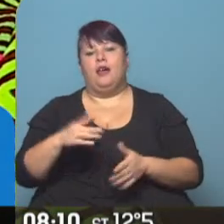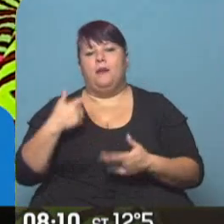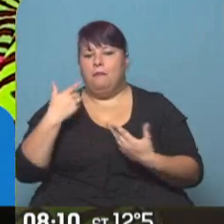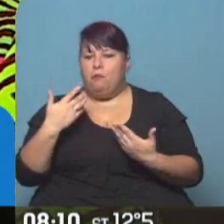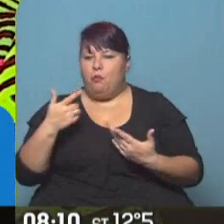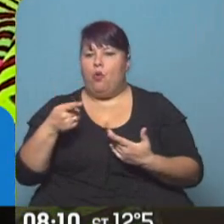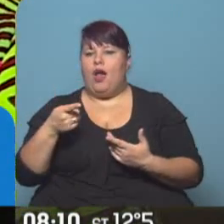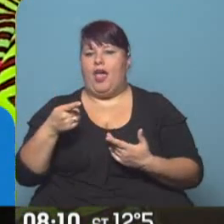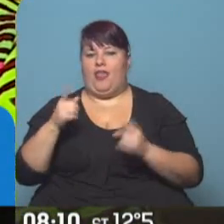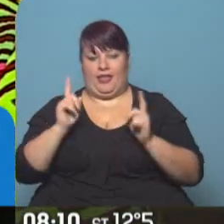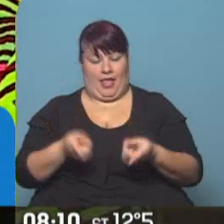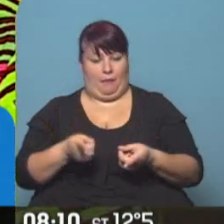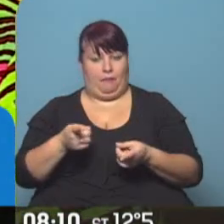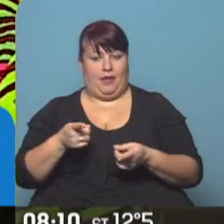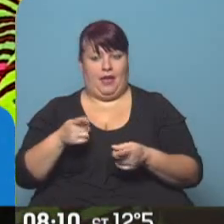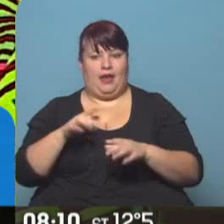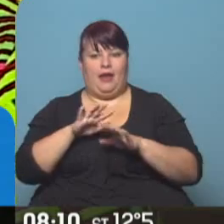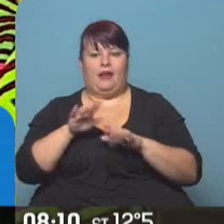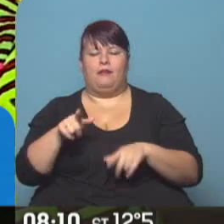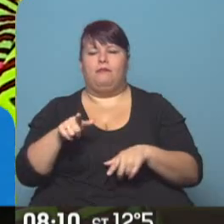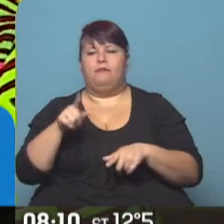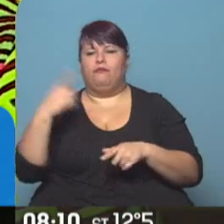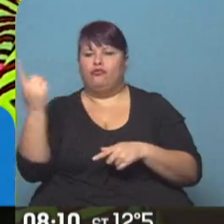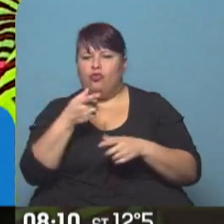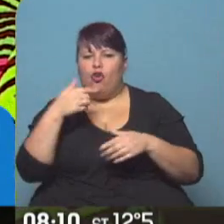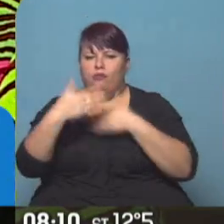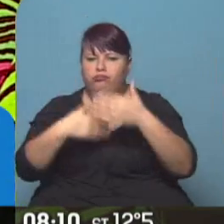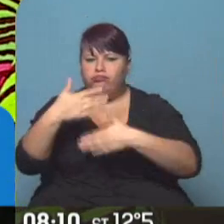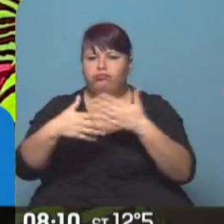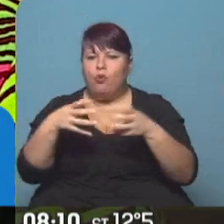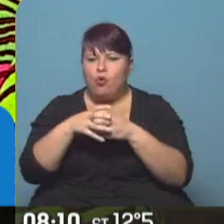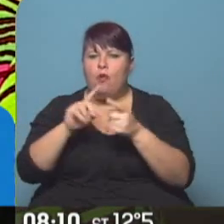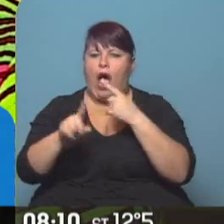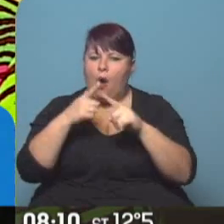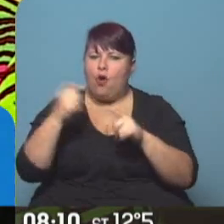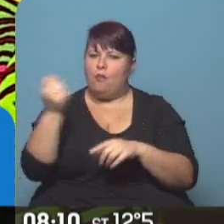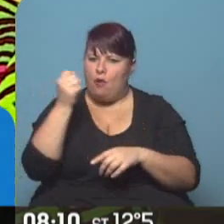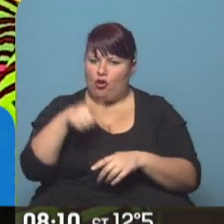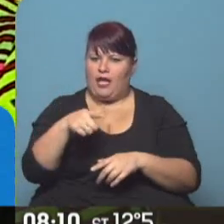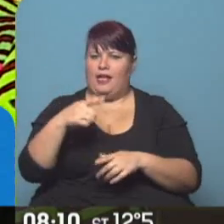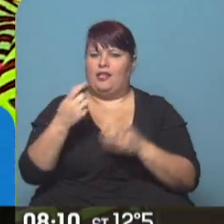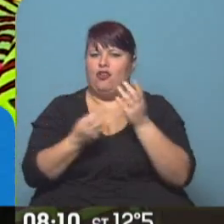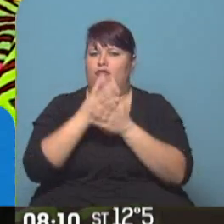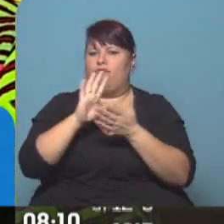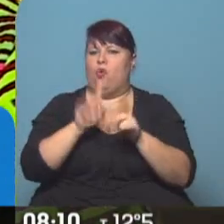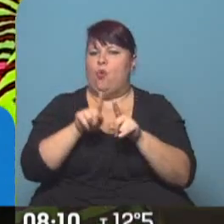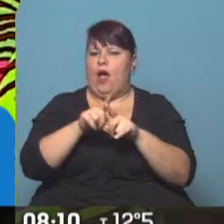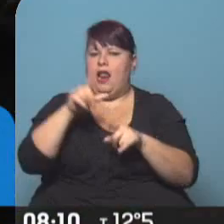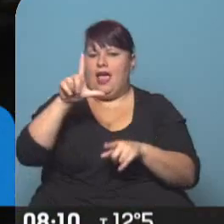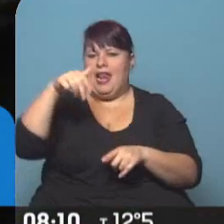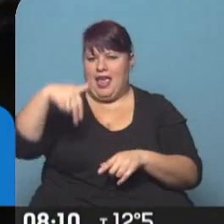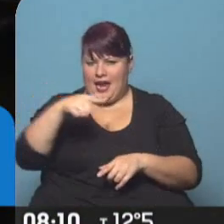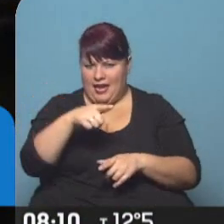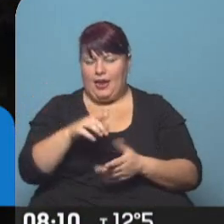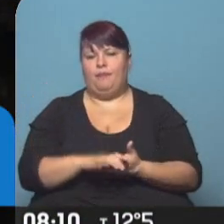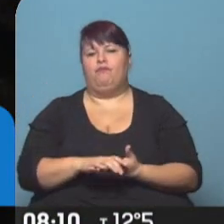la posibilidad además de que el cese bilateral del ELN también vaya conduciendo a un acuerdo importante con la insurgencia del ELN.